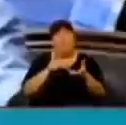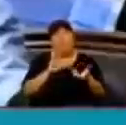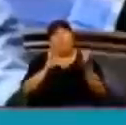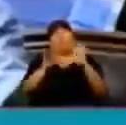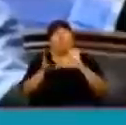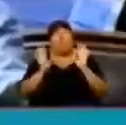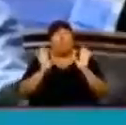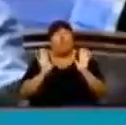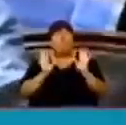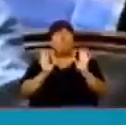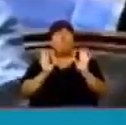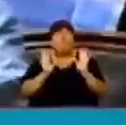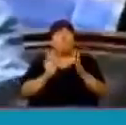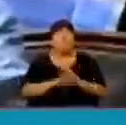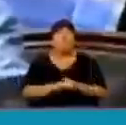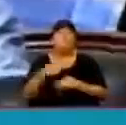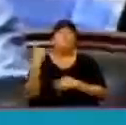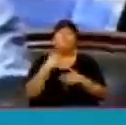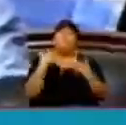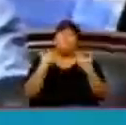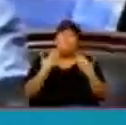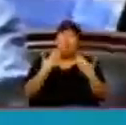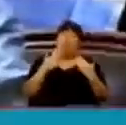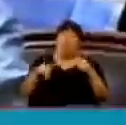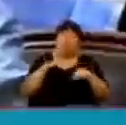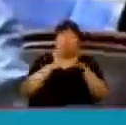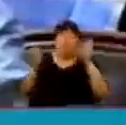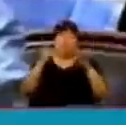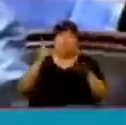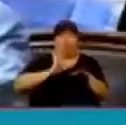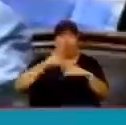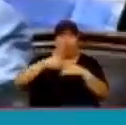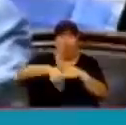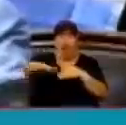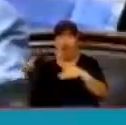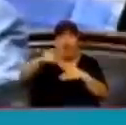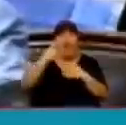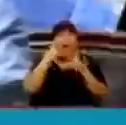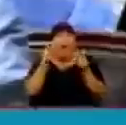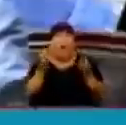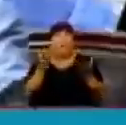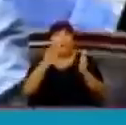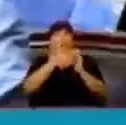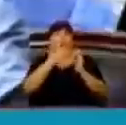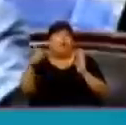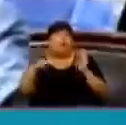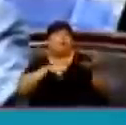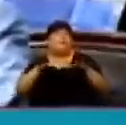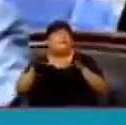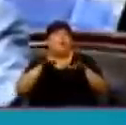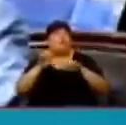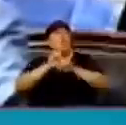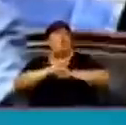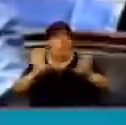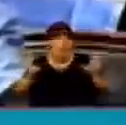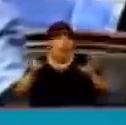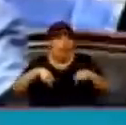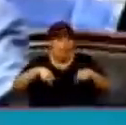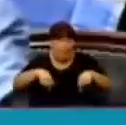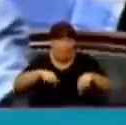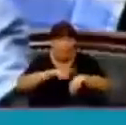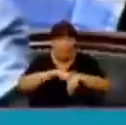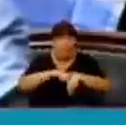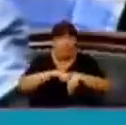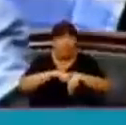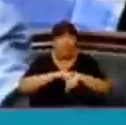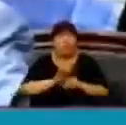tendría... 4 veces más la jubilación que tengo. Entonces, ahora, en la industria automotriz, en la